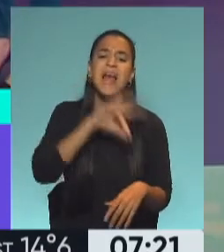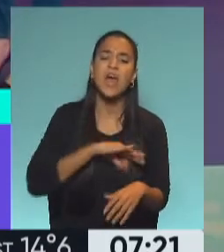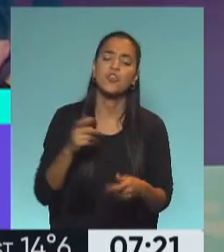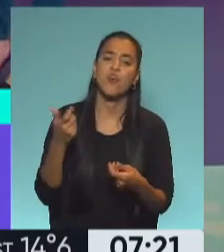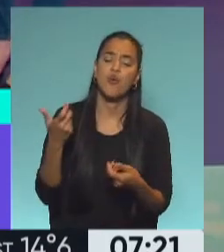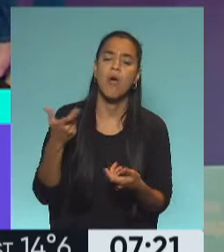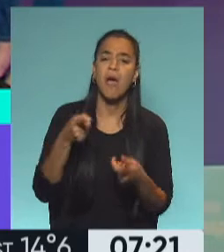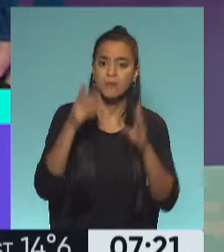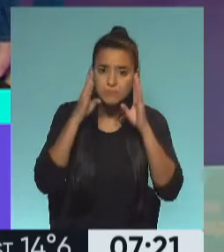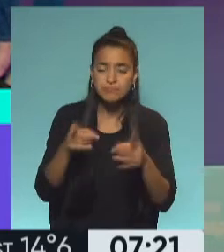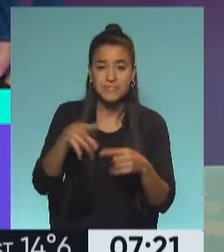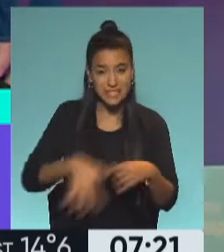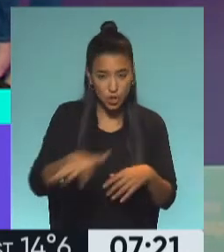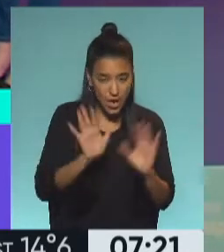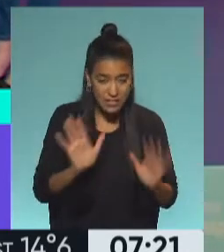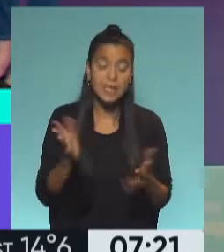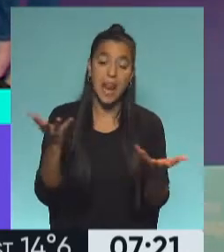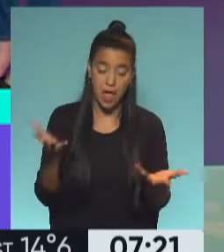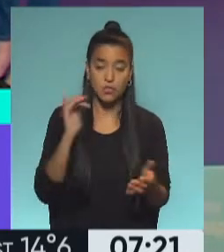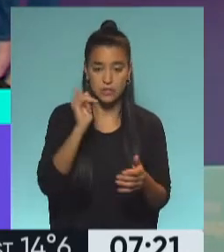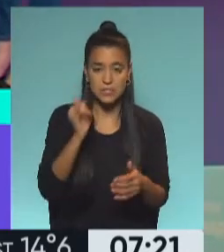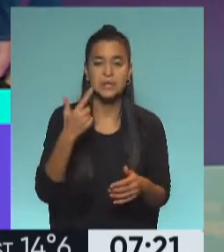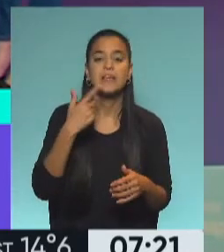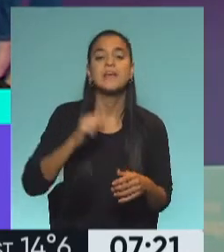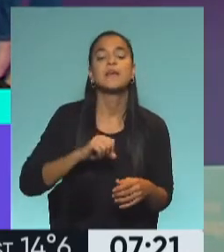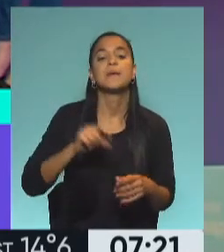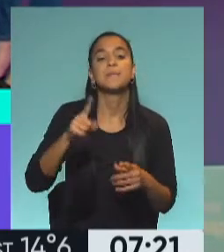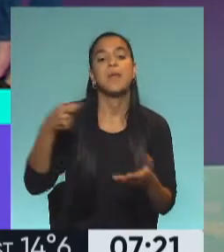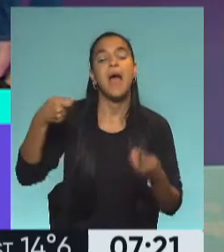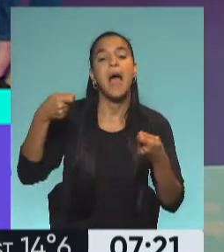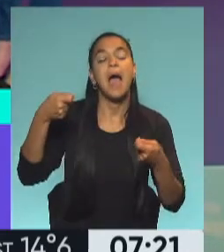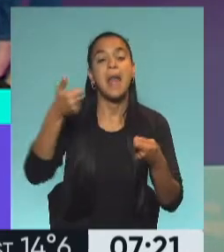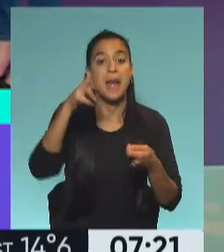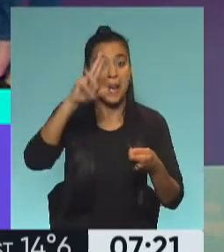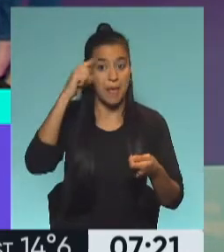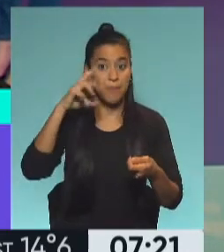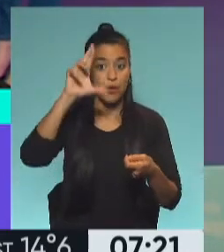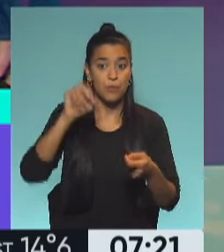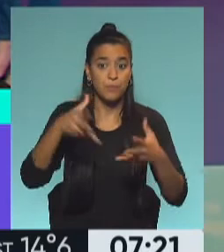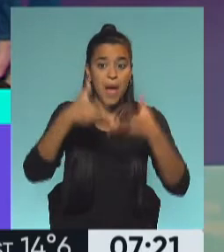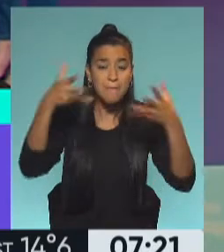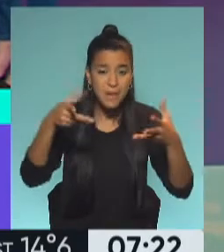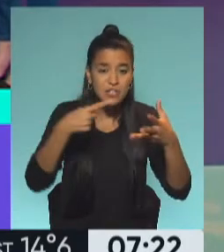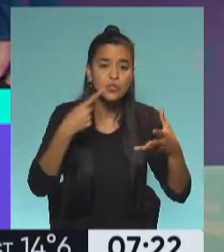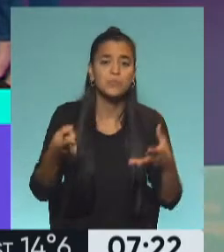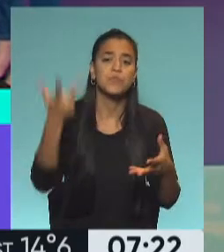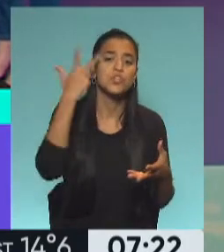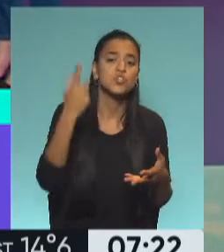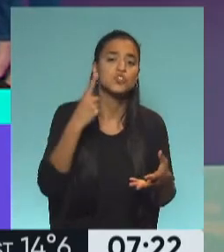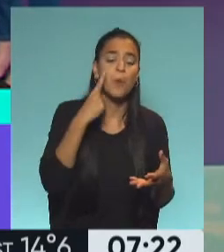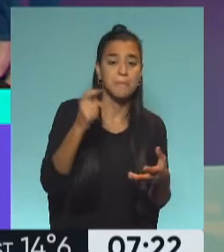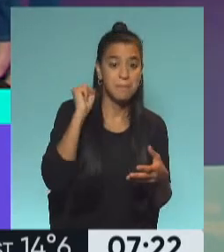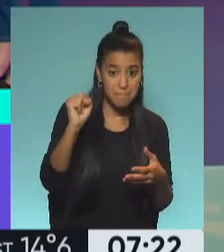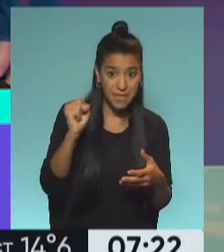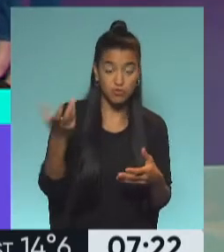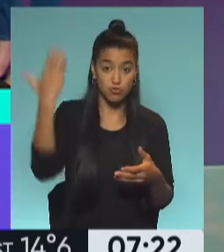están dedicados para esos sectores. Claro, también la ampliación del repro tiene que ver con esto que pasa, 18.000 pesos es